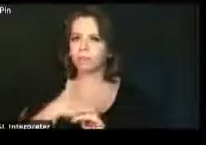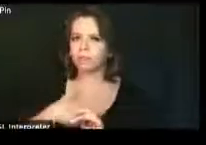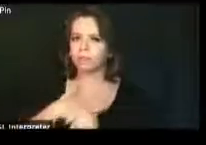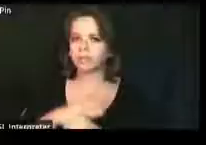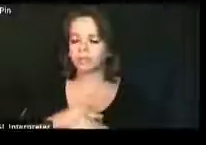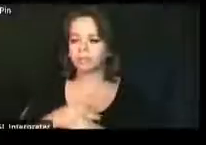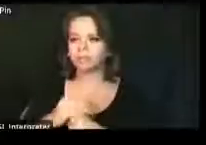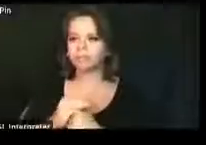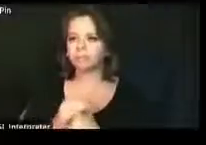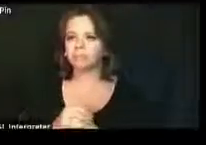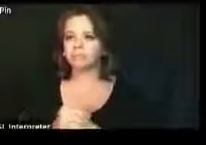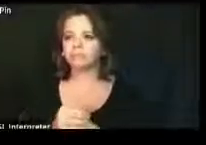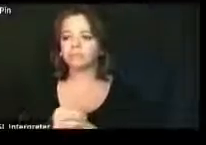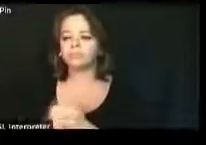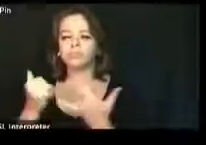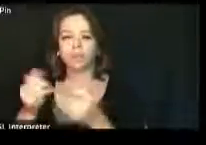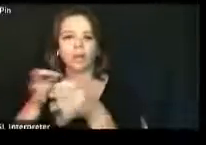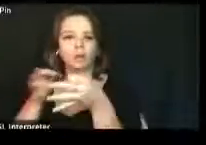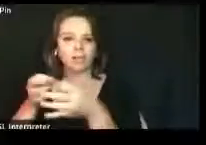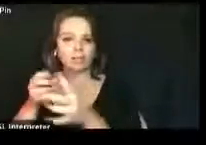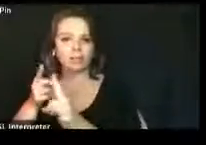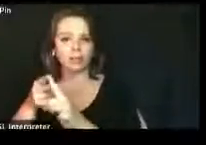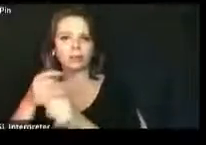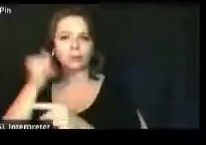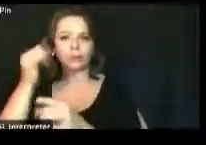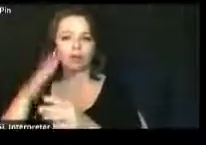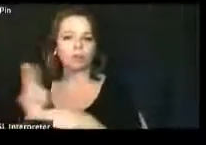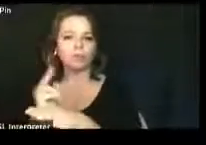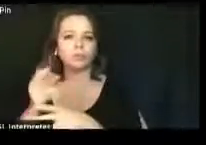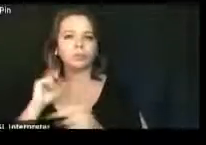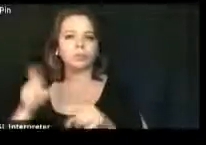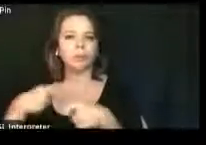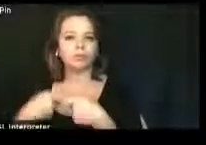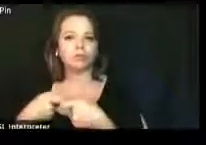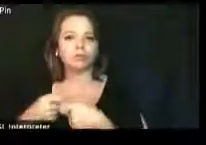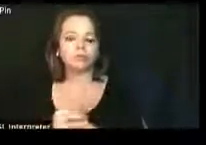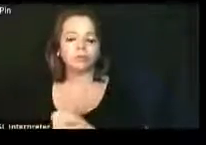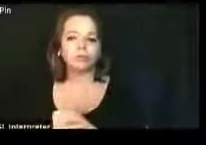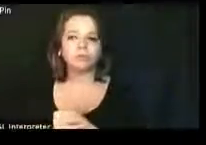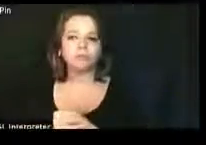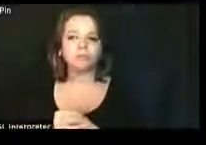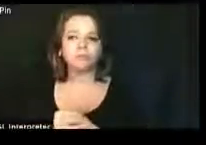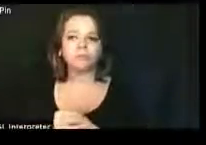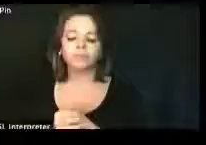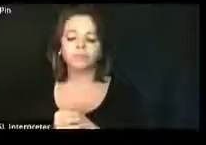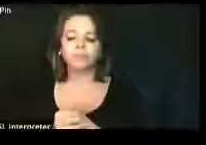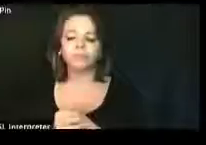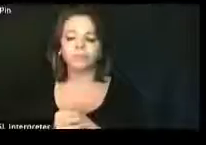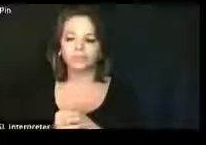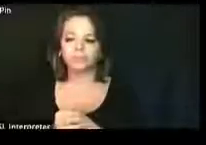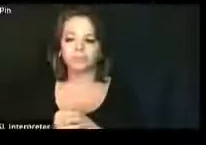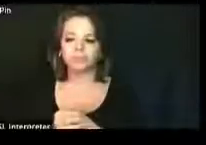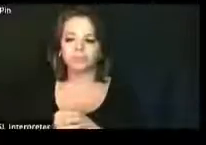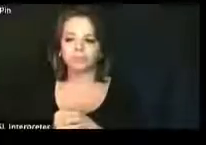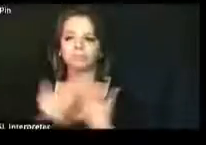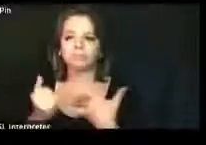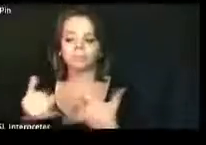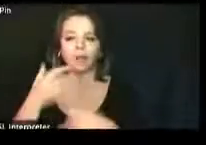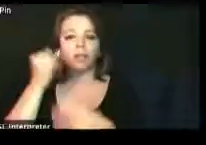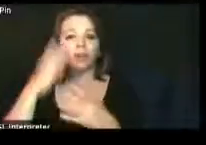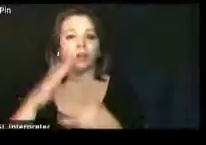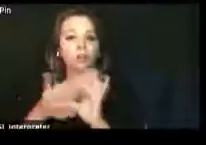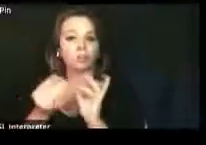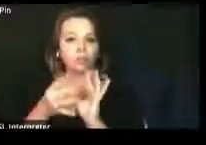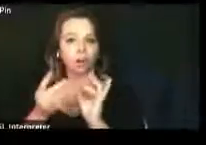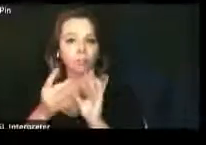Okay. Señora, ¿puede comenzar de nuevo, por favor? Ok, gracias. Hola, me llamo Betty